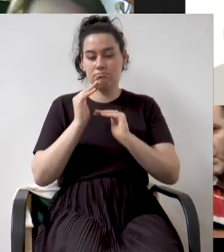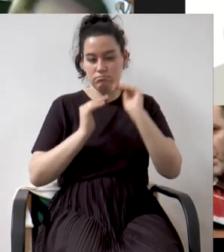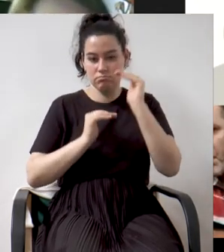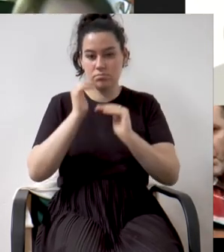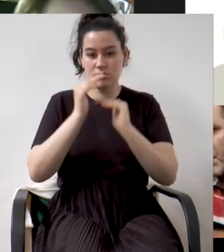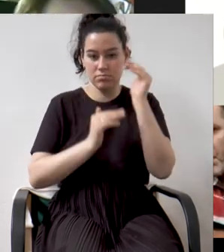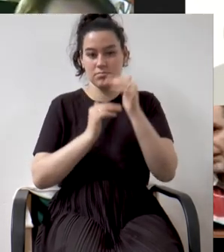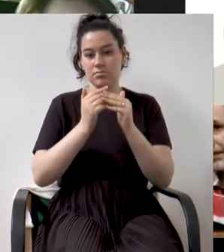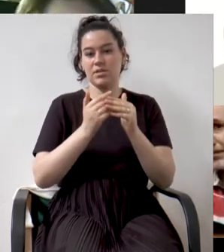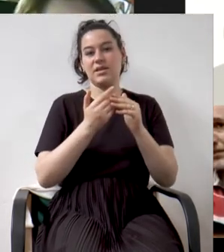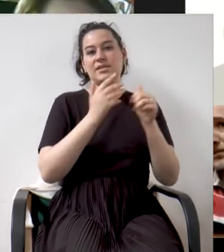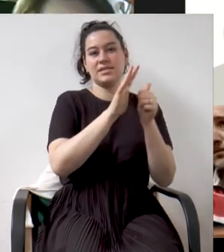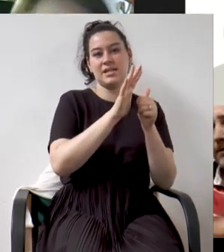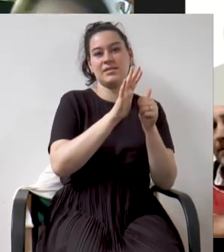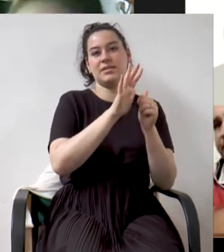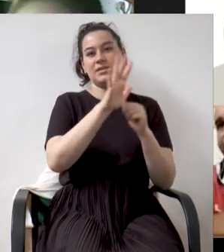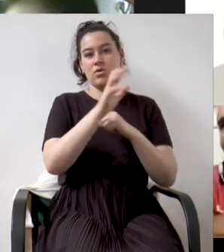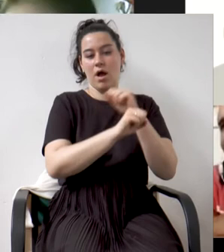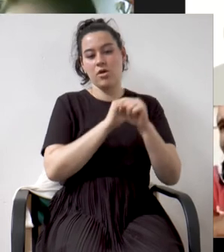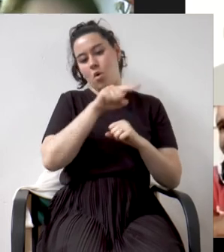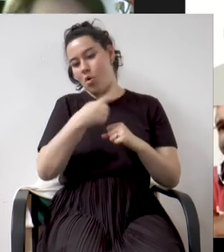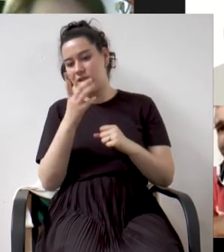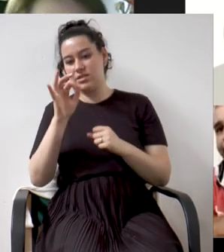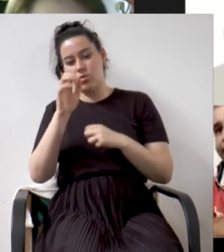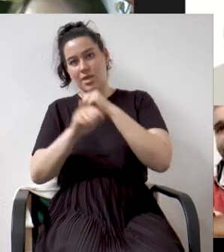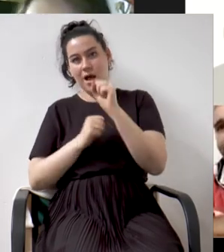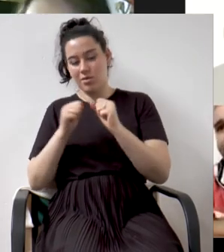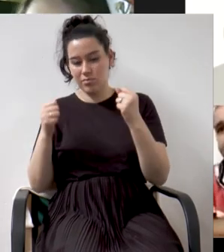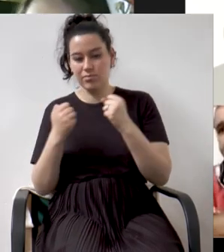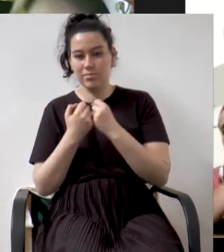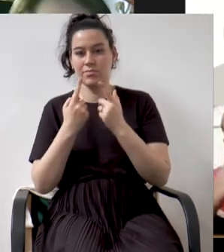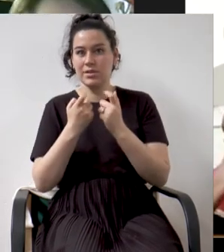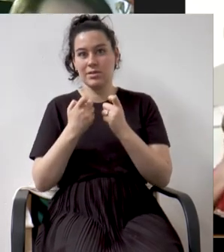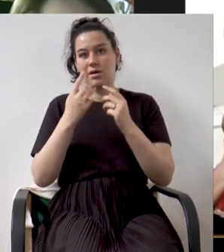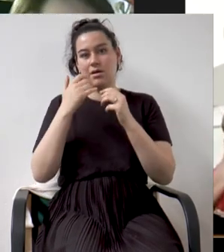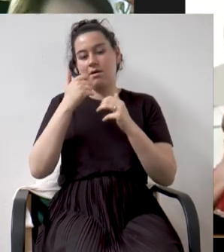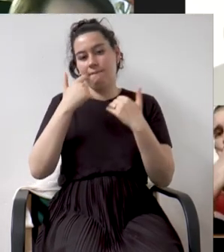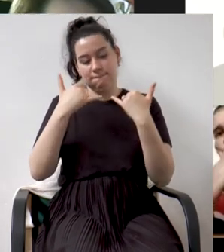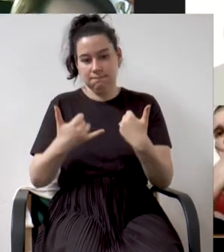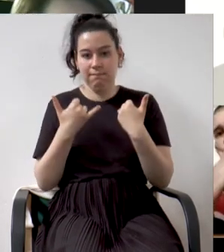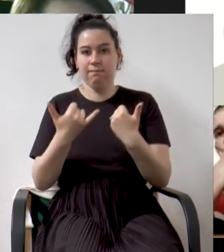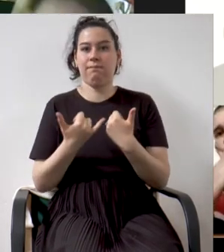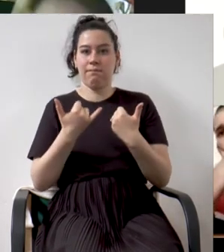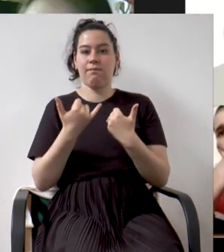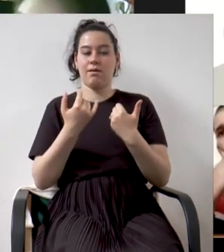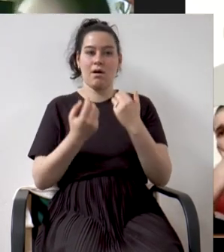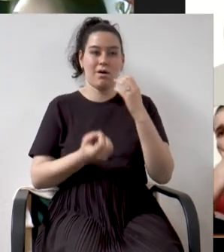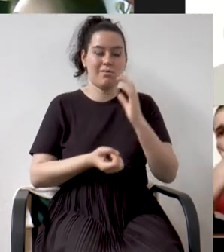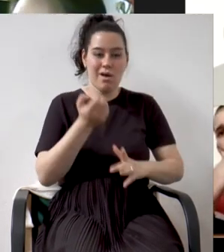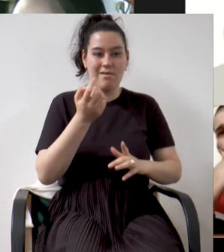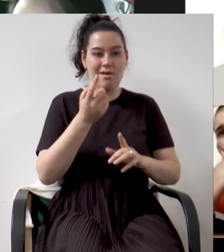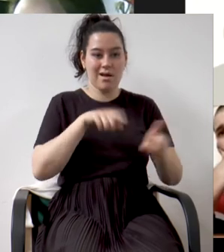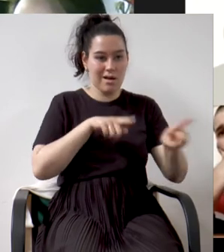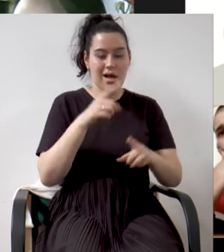65 años, la otra cumplió 50, bueno, yo qué sé. Hay carreras de mucho tiempo, hay carreras recientes, tenemos